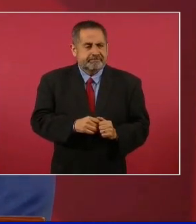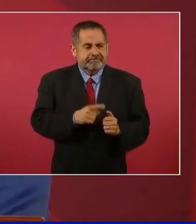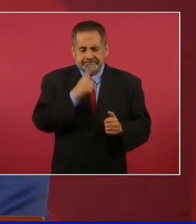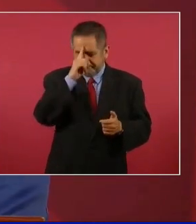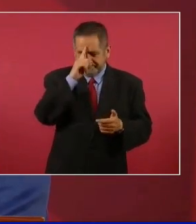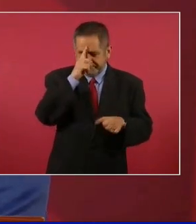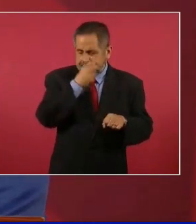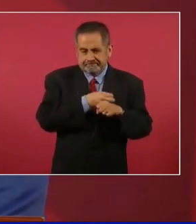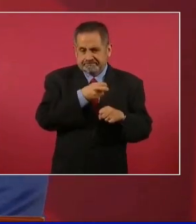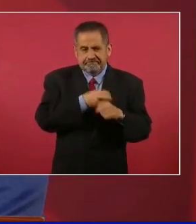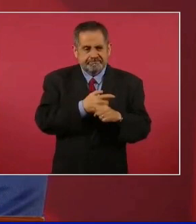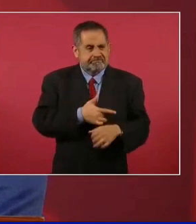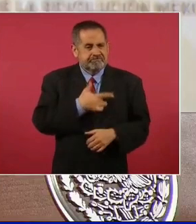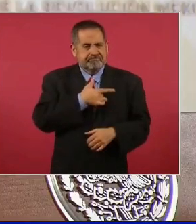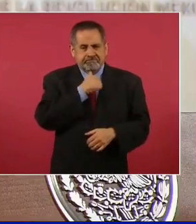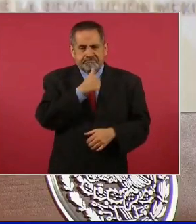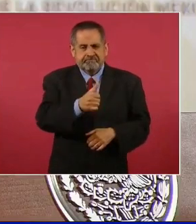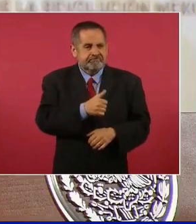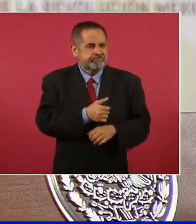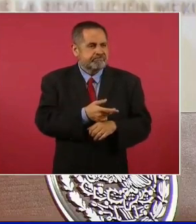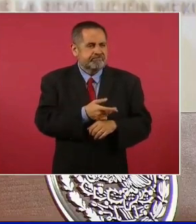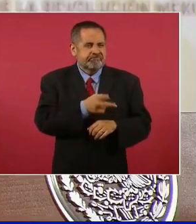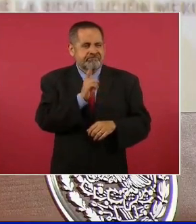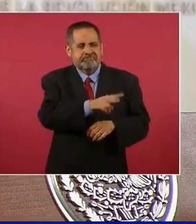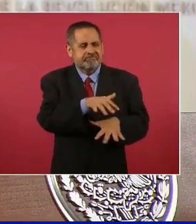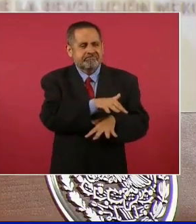insensatos, de pandilleros,